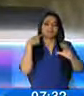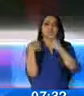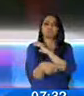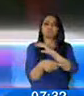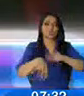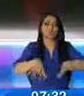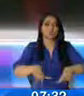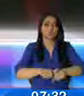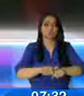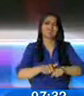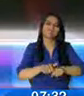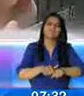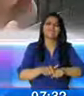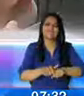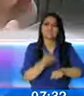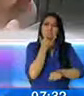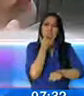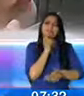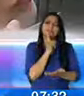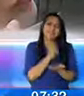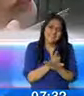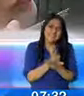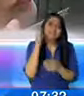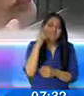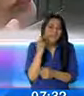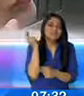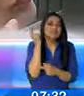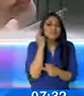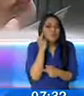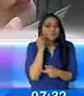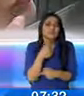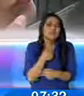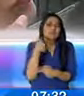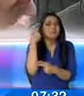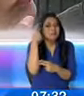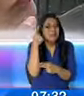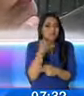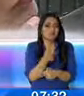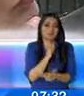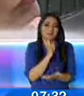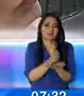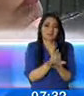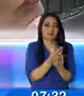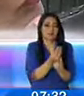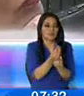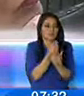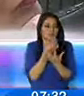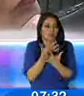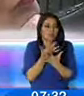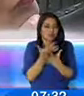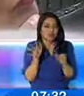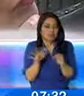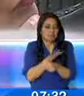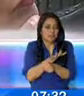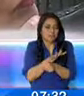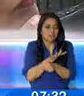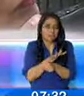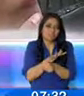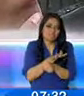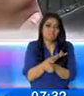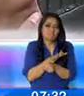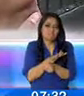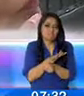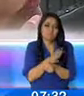corrupción fue inadecuada y me parece que eh al al conocer digamos una información más más precisa él